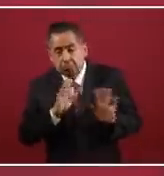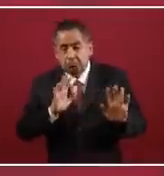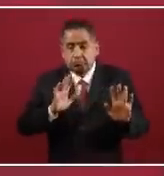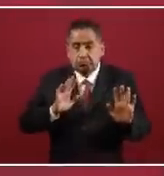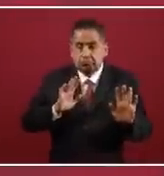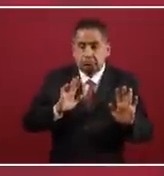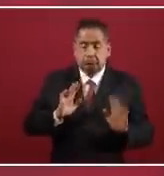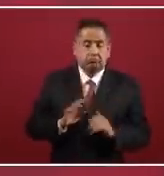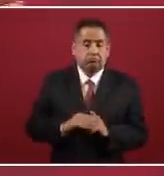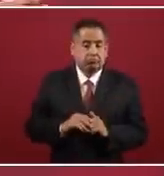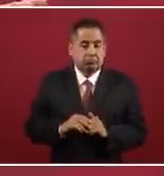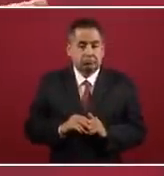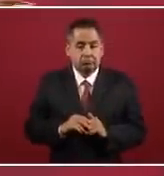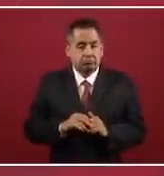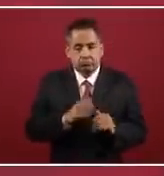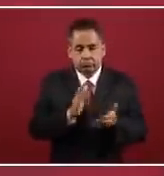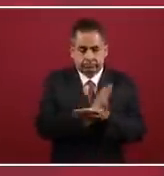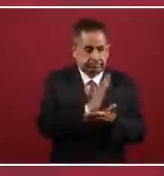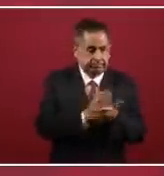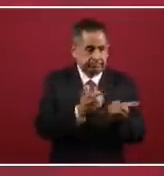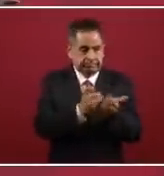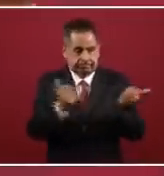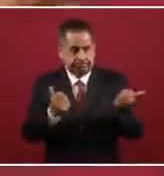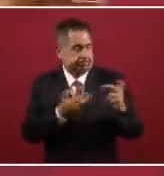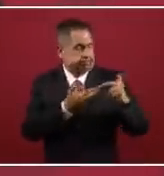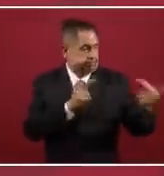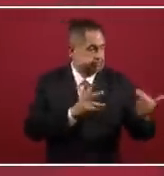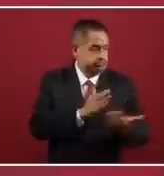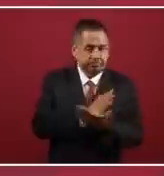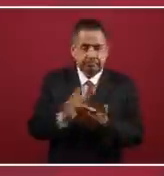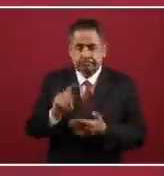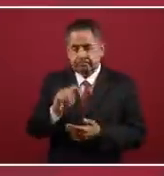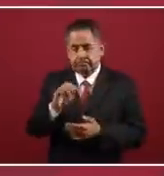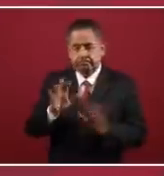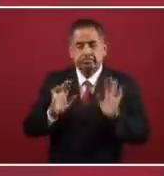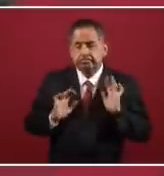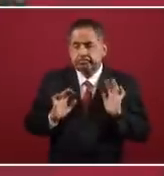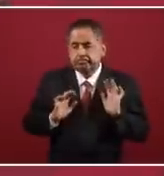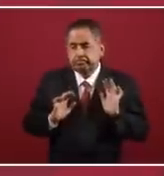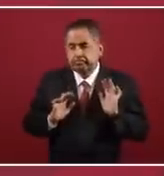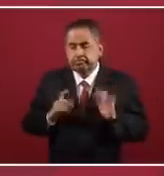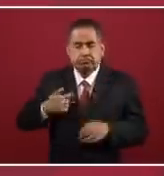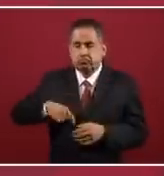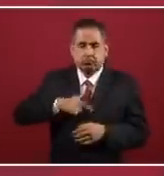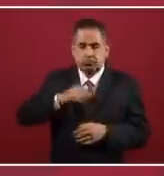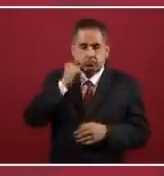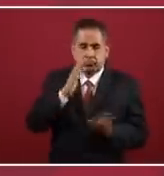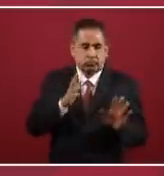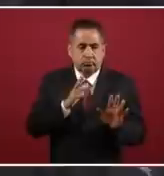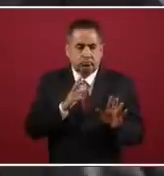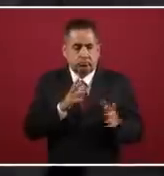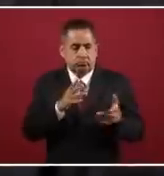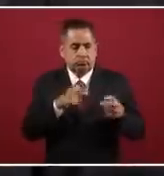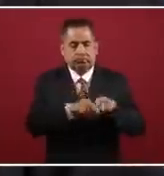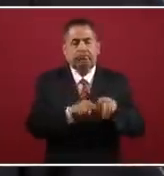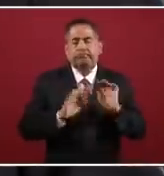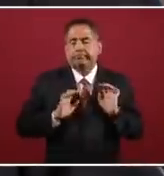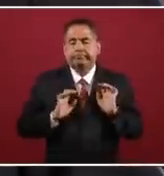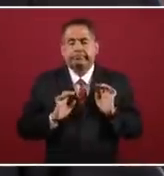va por otra vía este asunto, no queremos que se deje